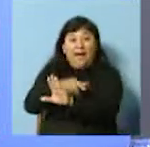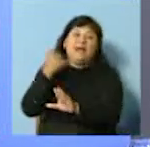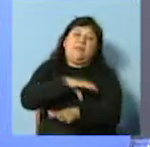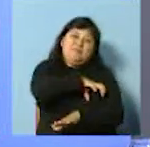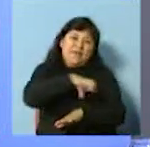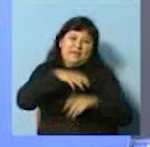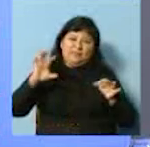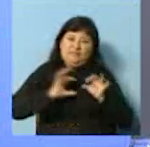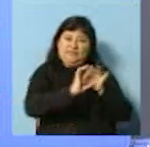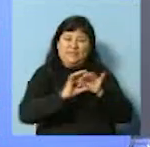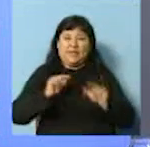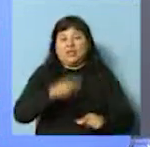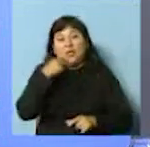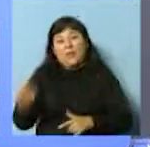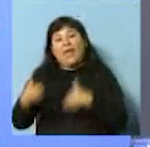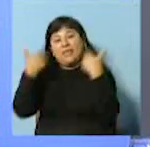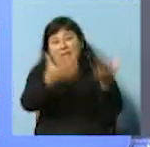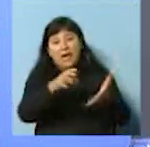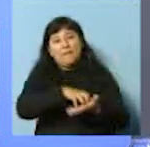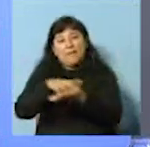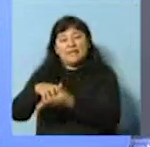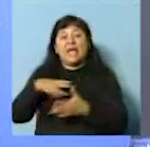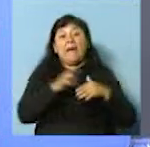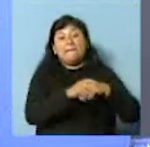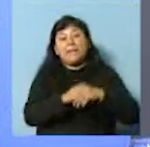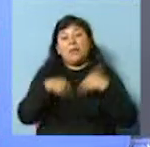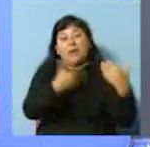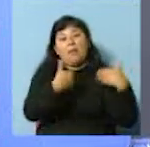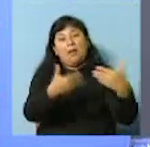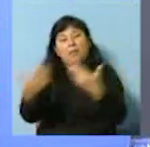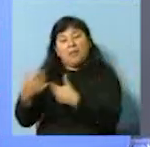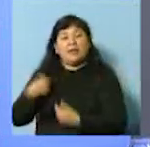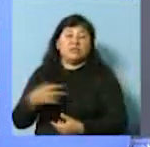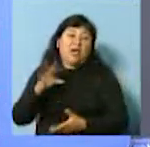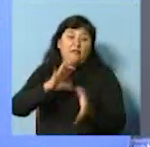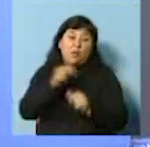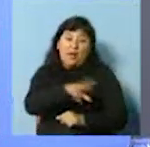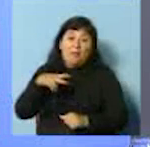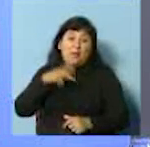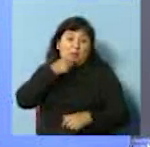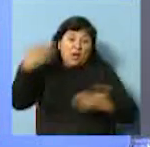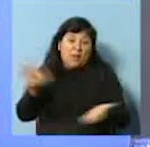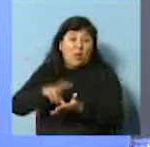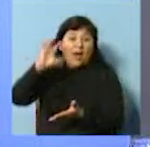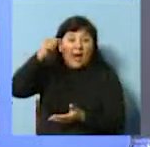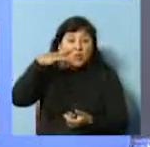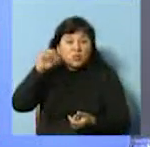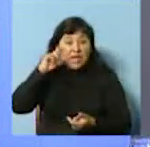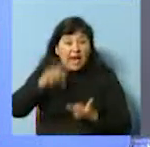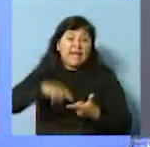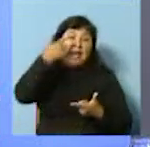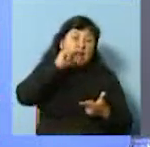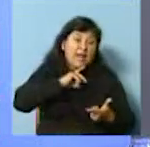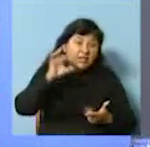favorecer a algunos empresarios amigos y privatizando indirectamente hasta lo que es causar y el litio o las zonas francas